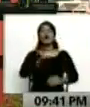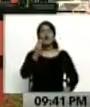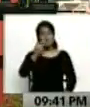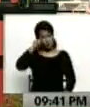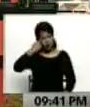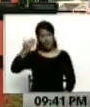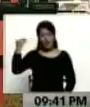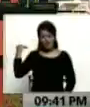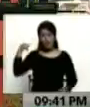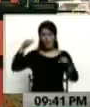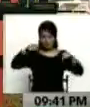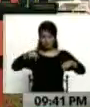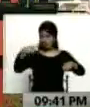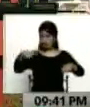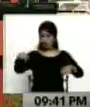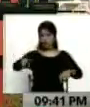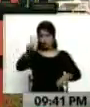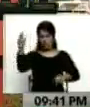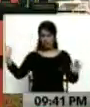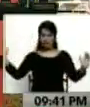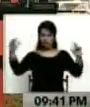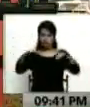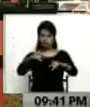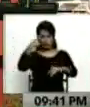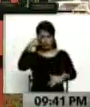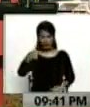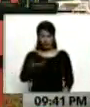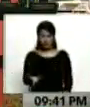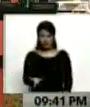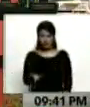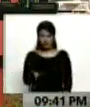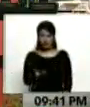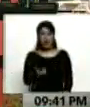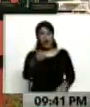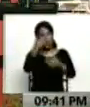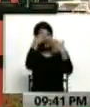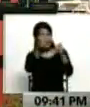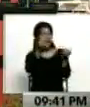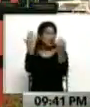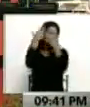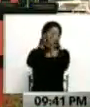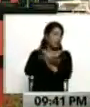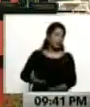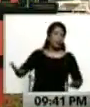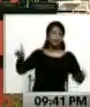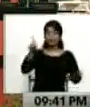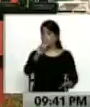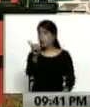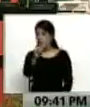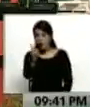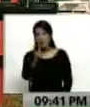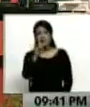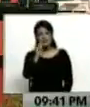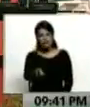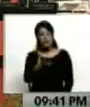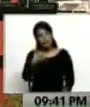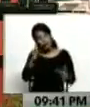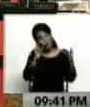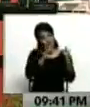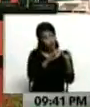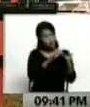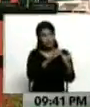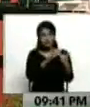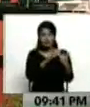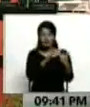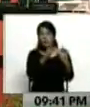Mundial de la juventud aquí lo hicimos o sea eso no debe perderse los contactos que